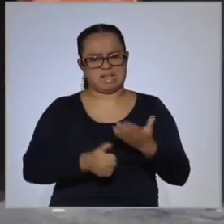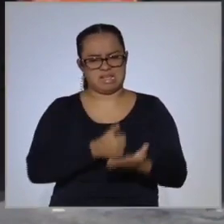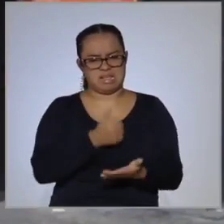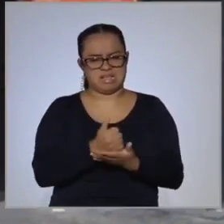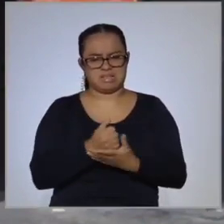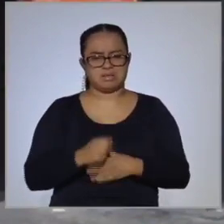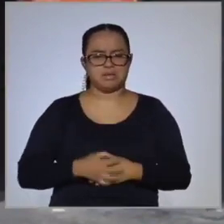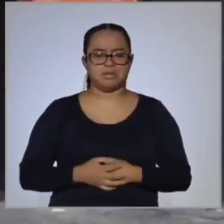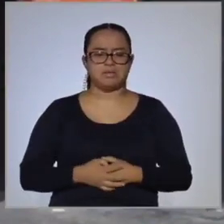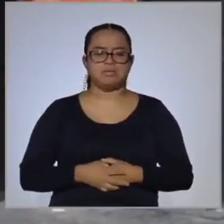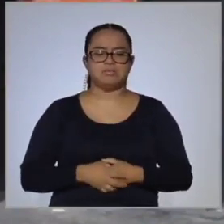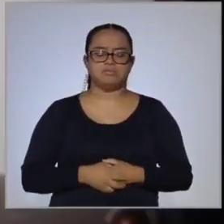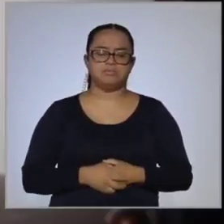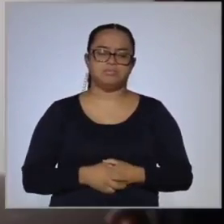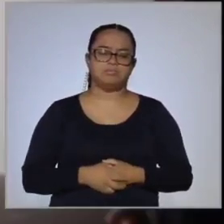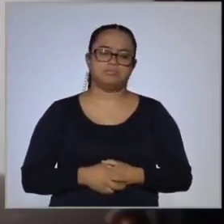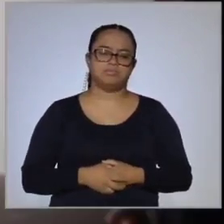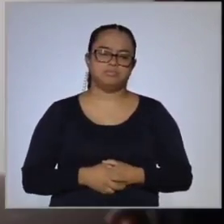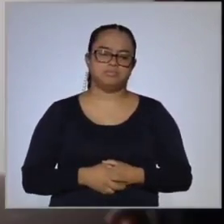directas.